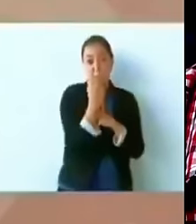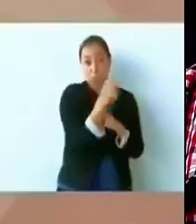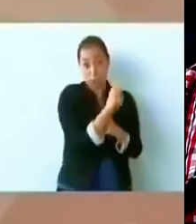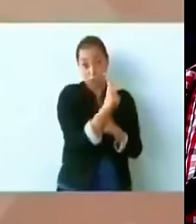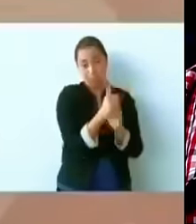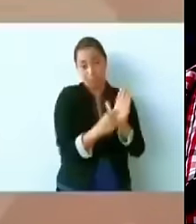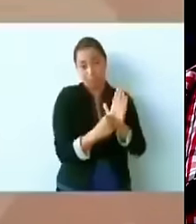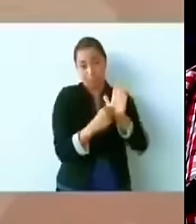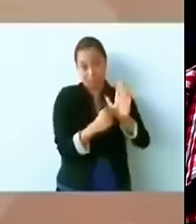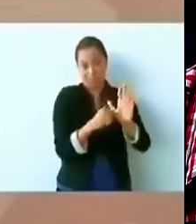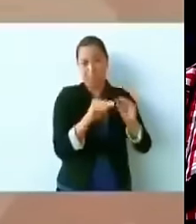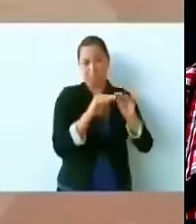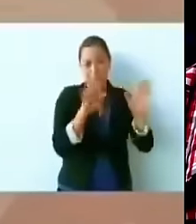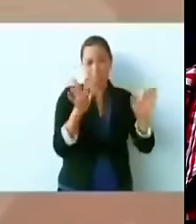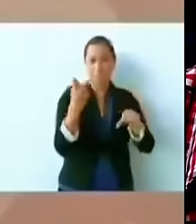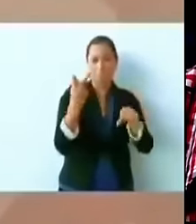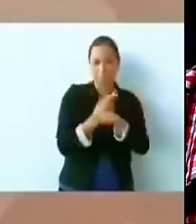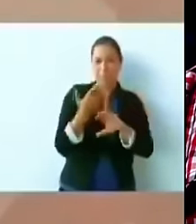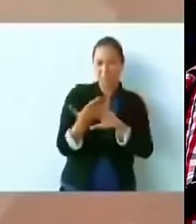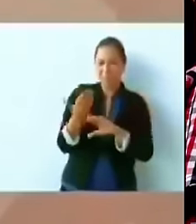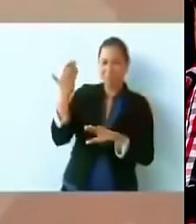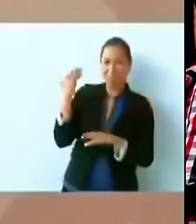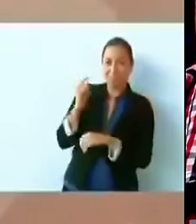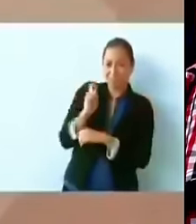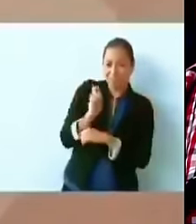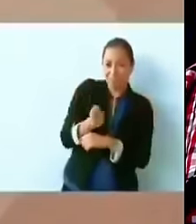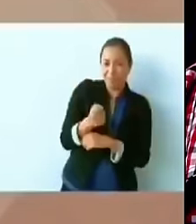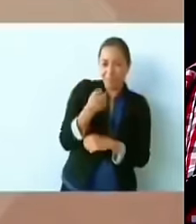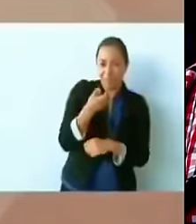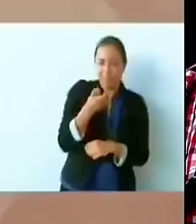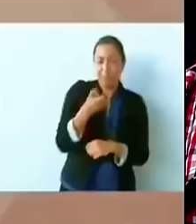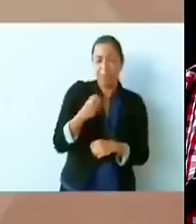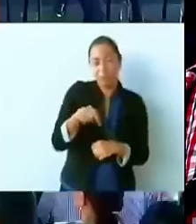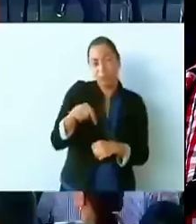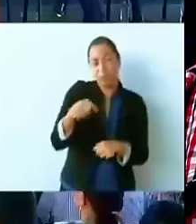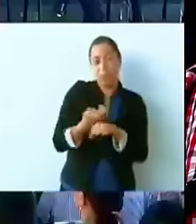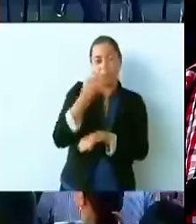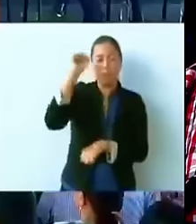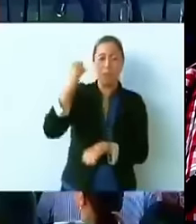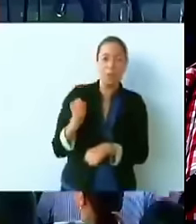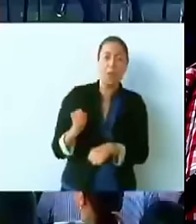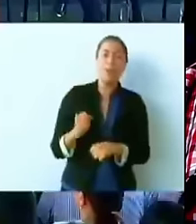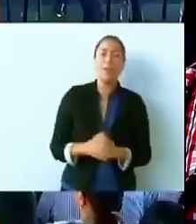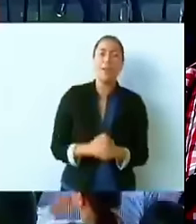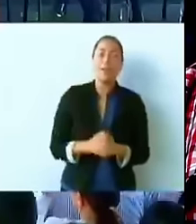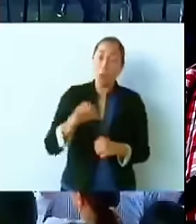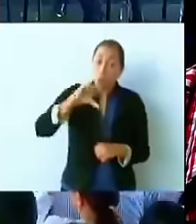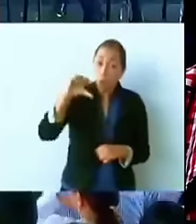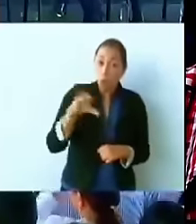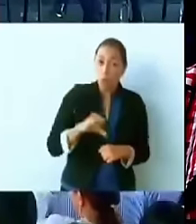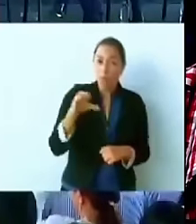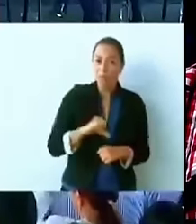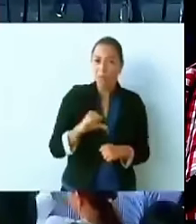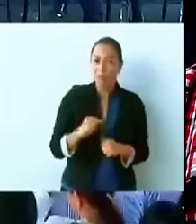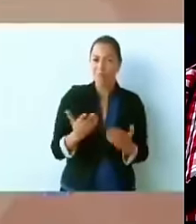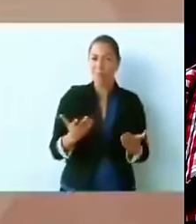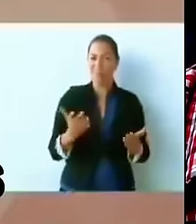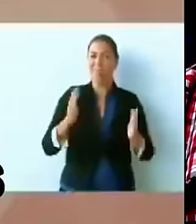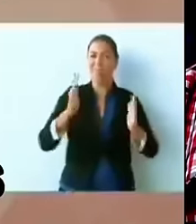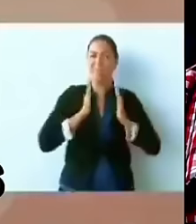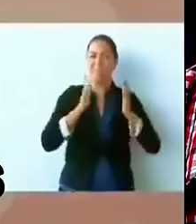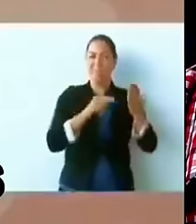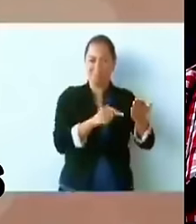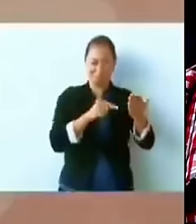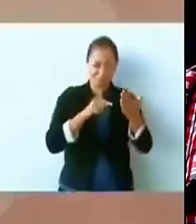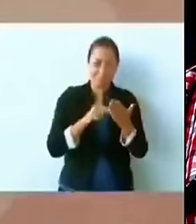de estos sucesos aquí en Sinaloa, y hoy aparece esta carta y